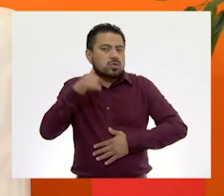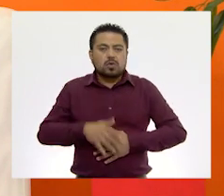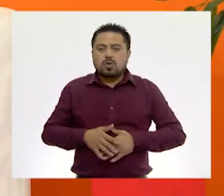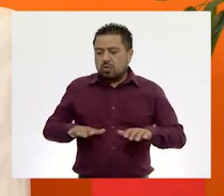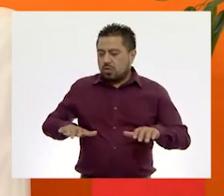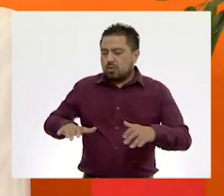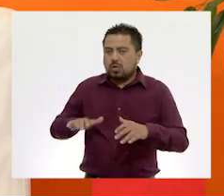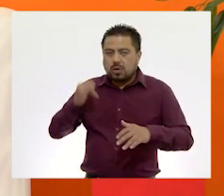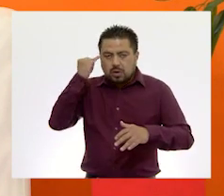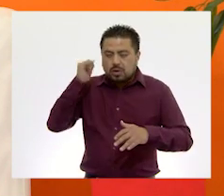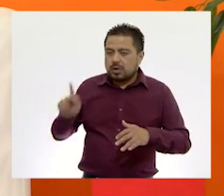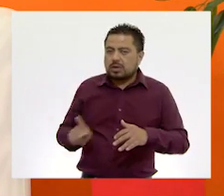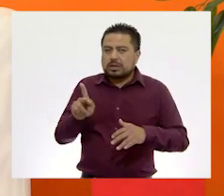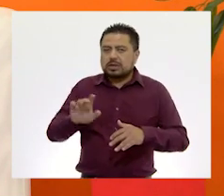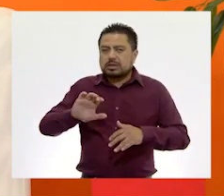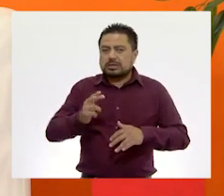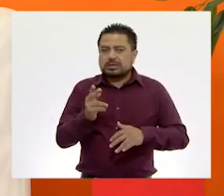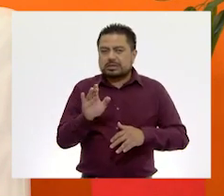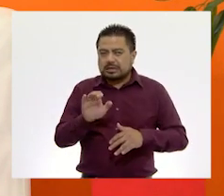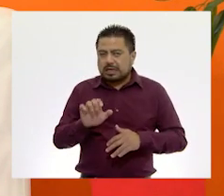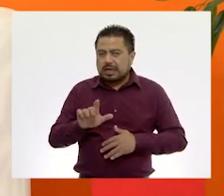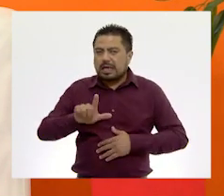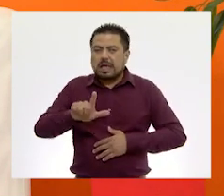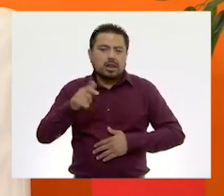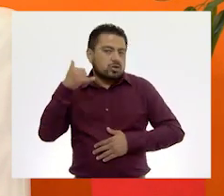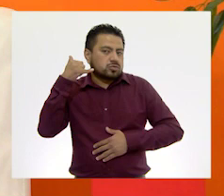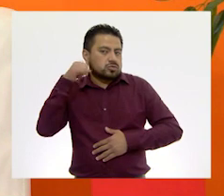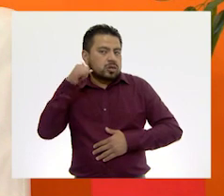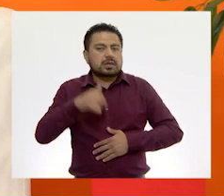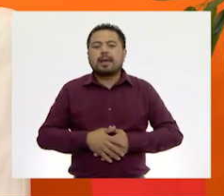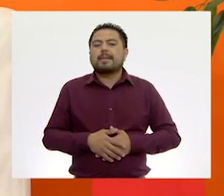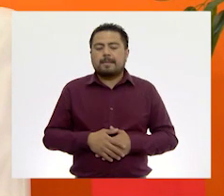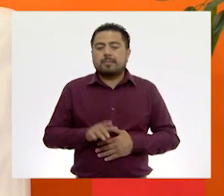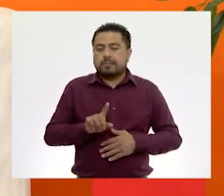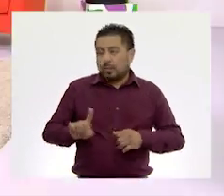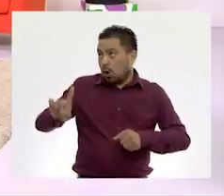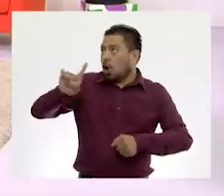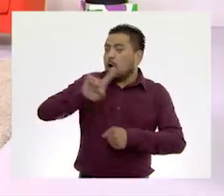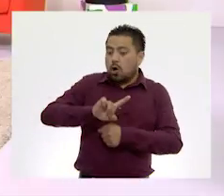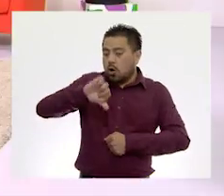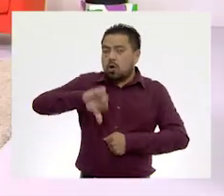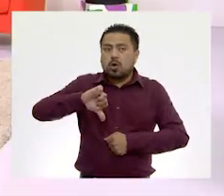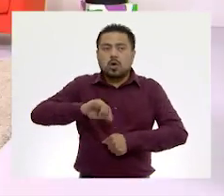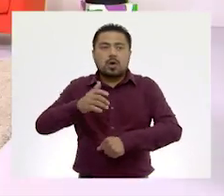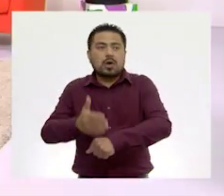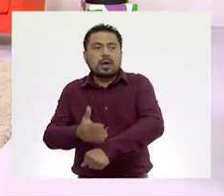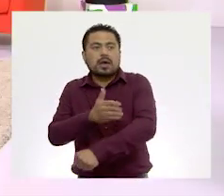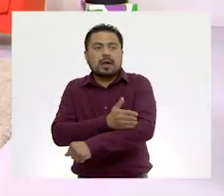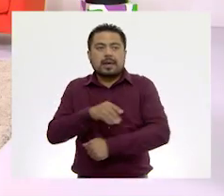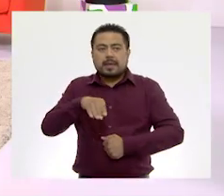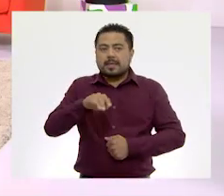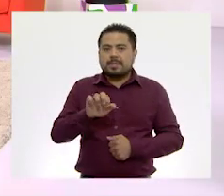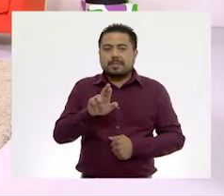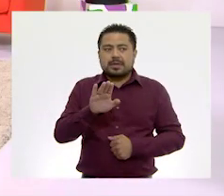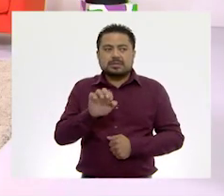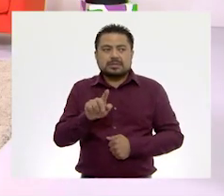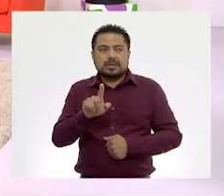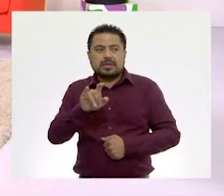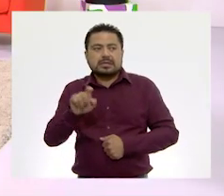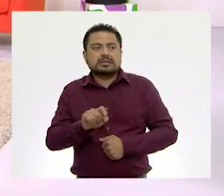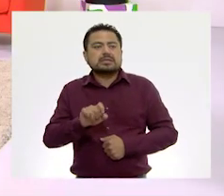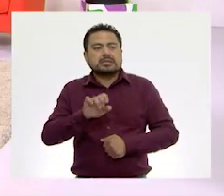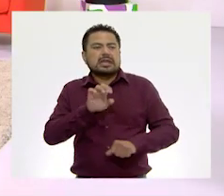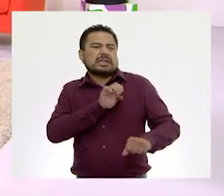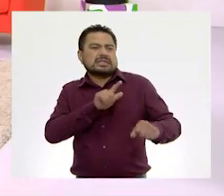comunidad indígena de Chicán, Tixmehuac, Yucatán. El día de hoy nos acompañan Mercedes Obregón, especialista